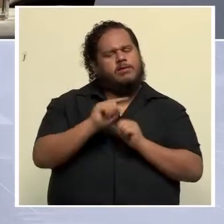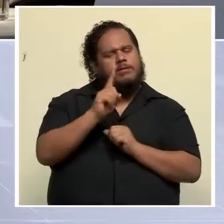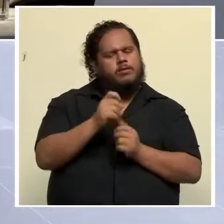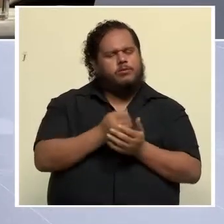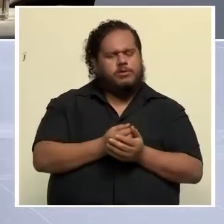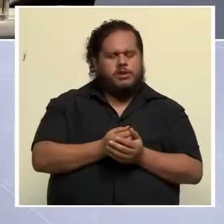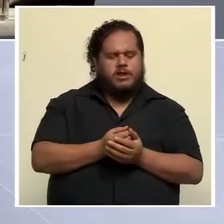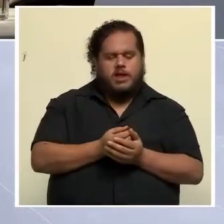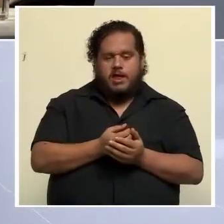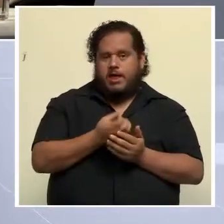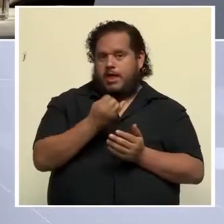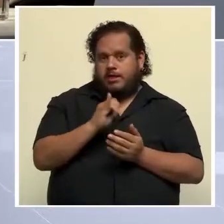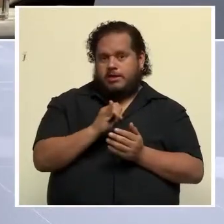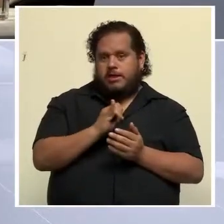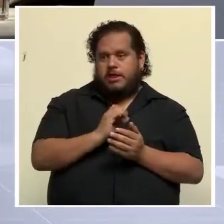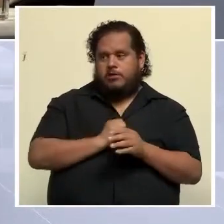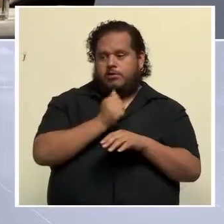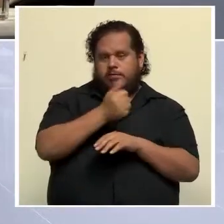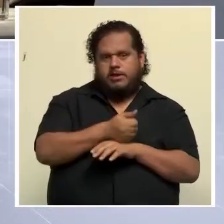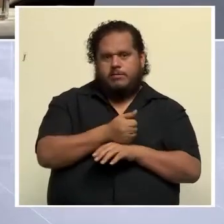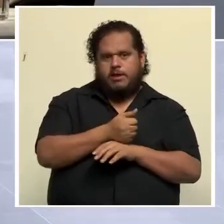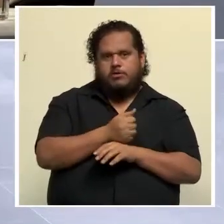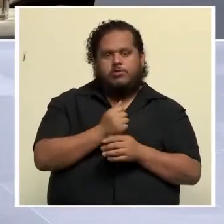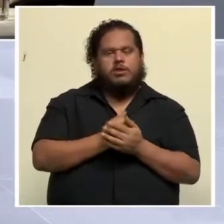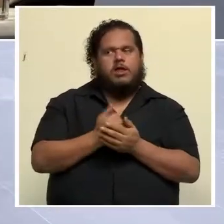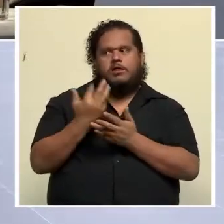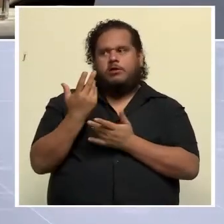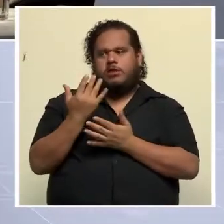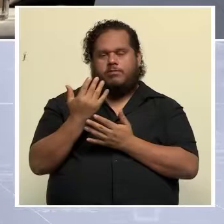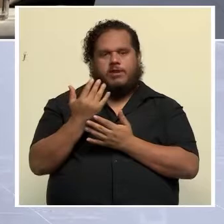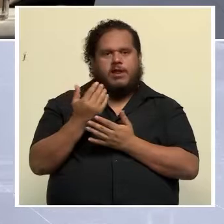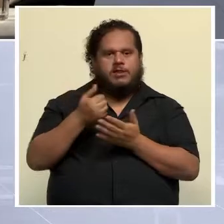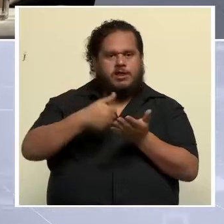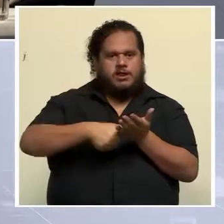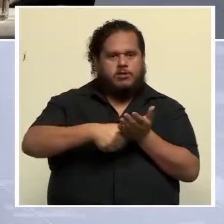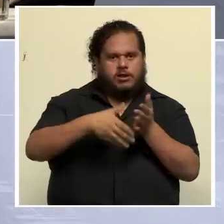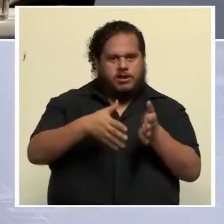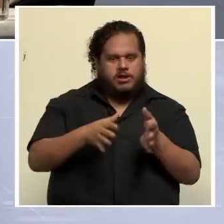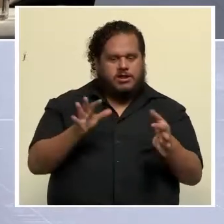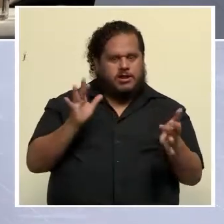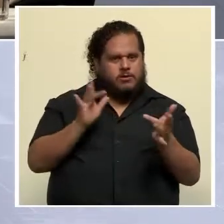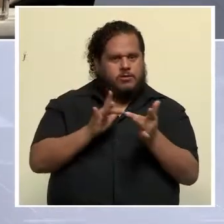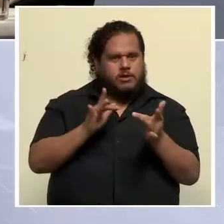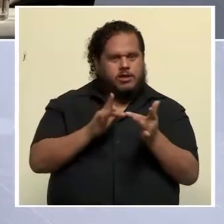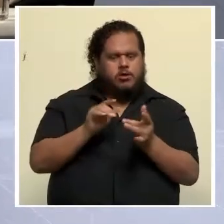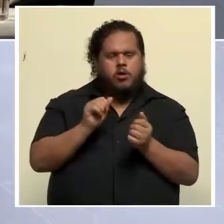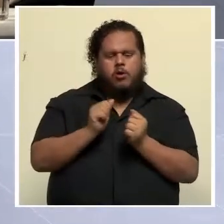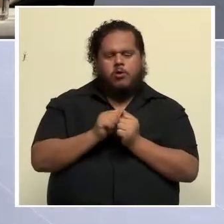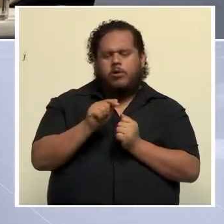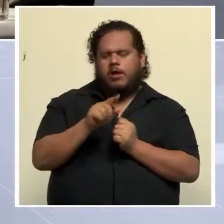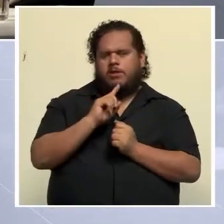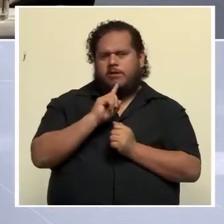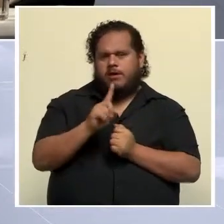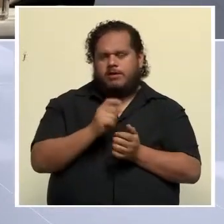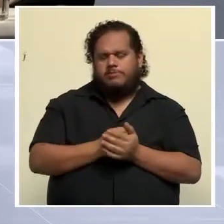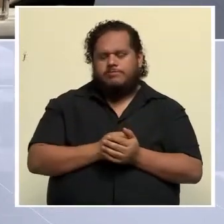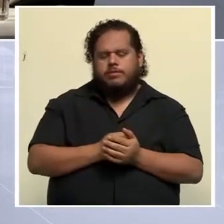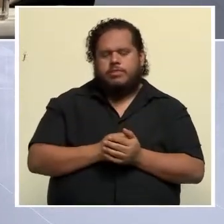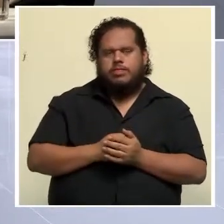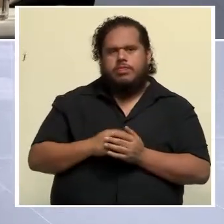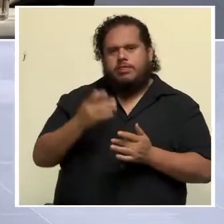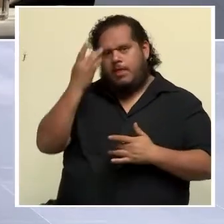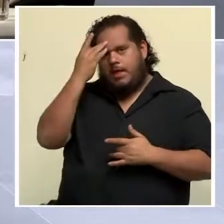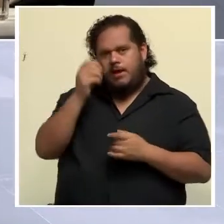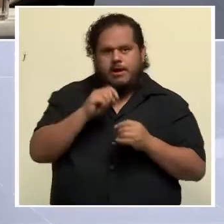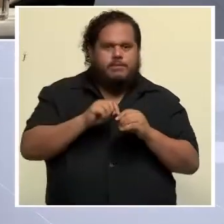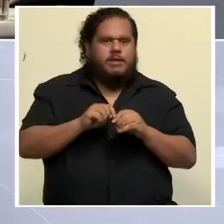si los planteamientos de los aspirantes presidenciales están conectados con esa realidad de la